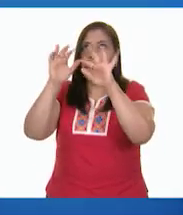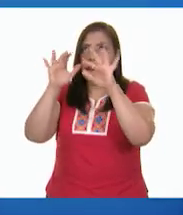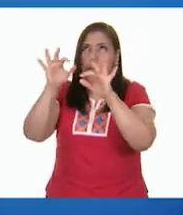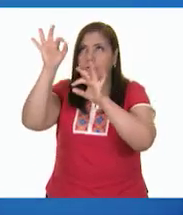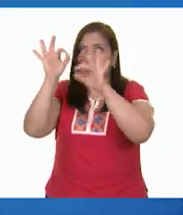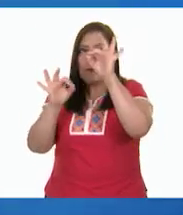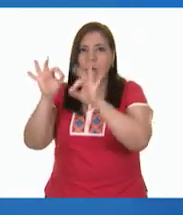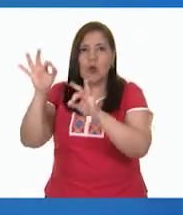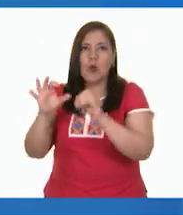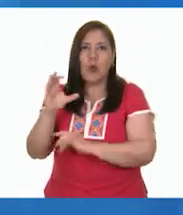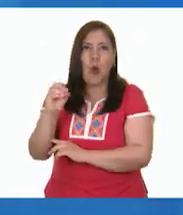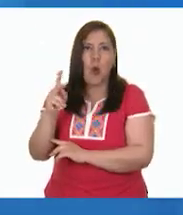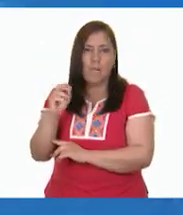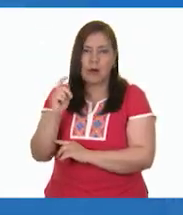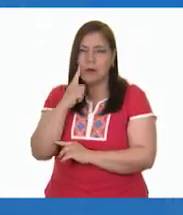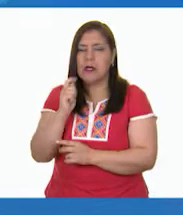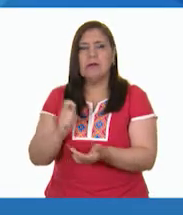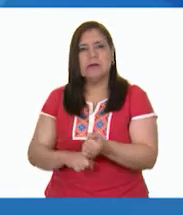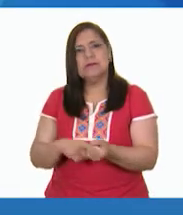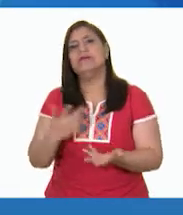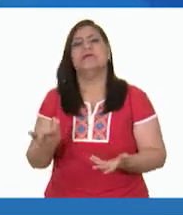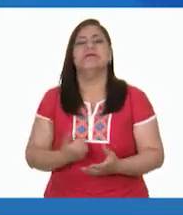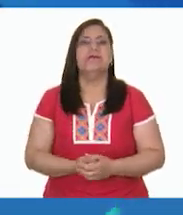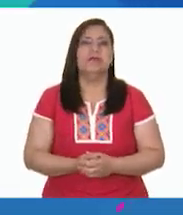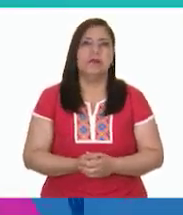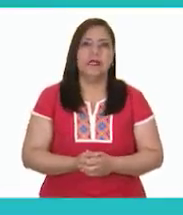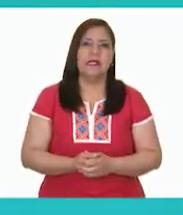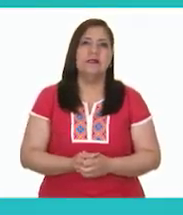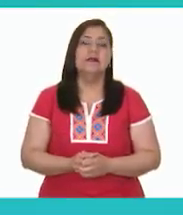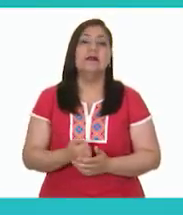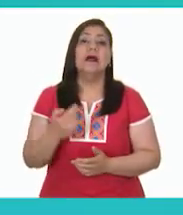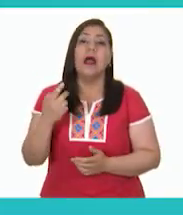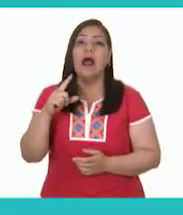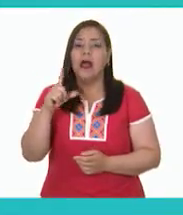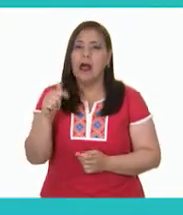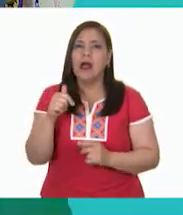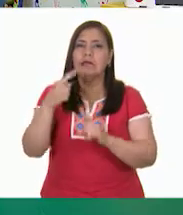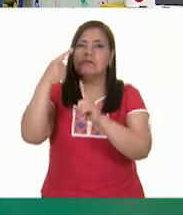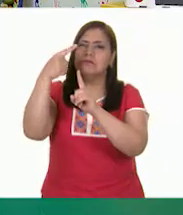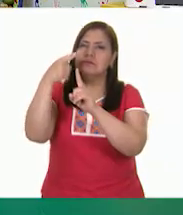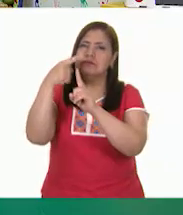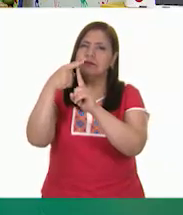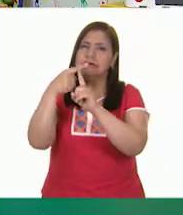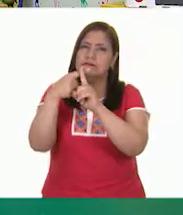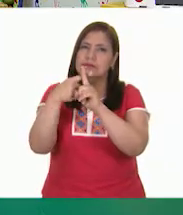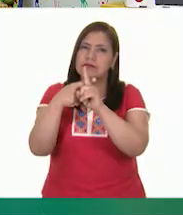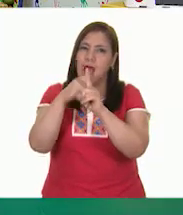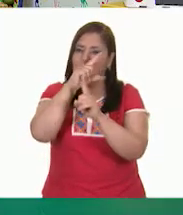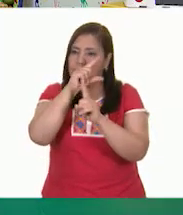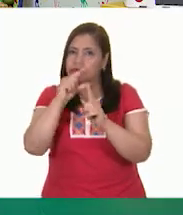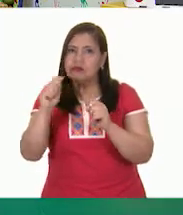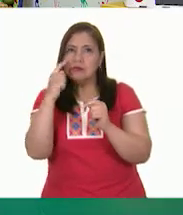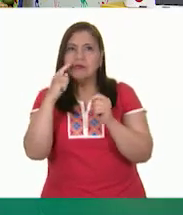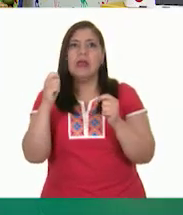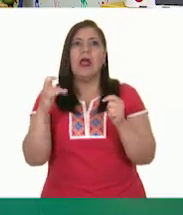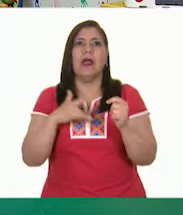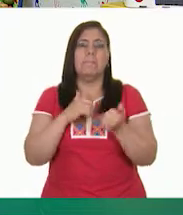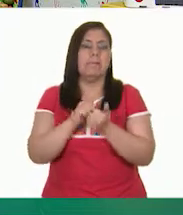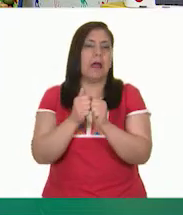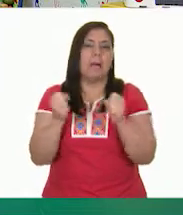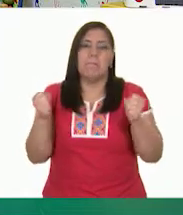Uh-huh. Pero viendo que está disminuyendo la temperatura, es decir, está haciendo